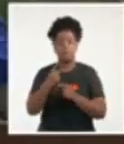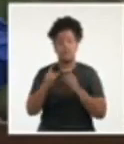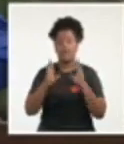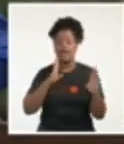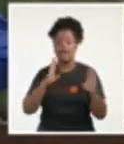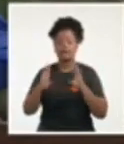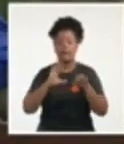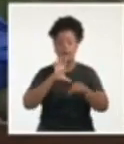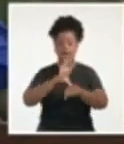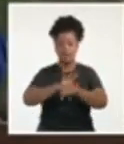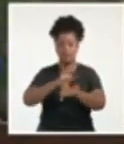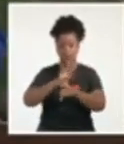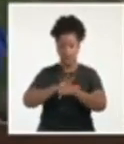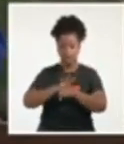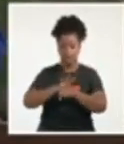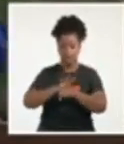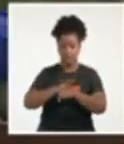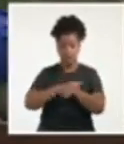enfermedad? Primer